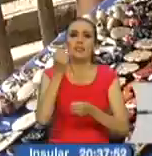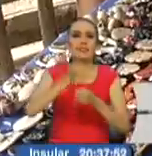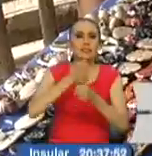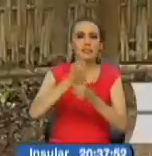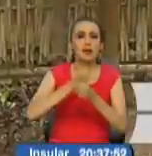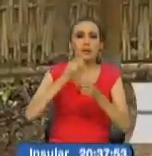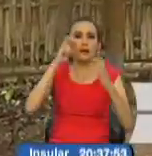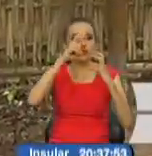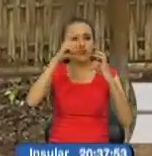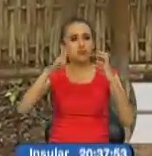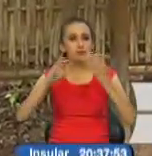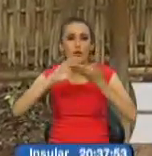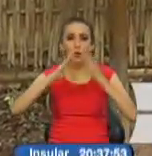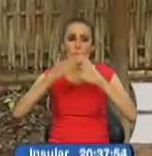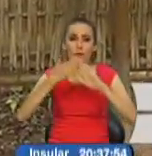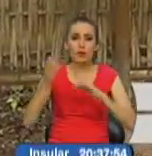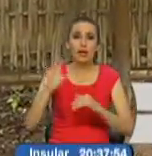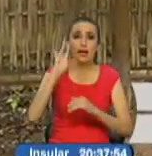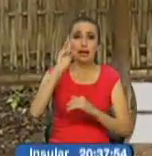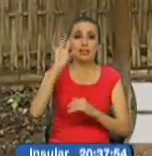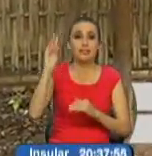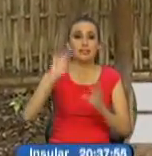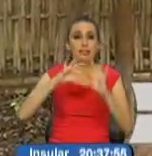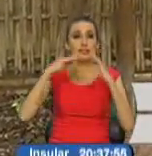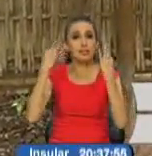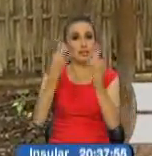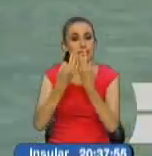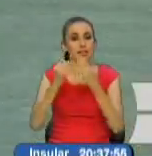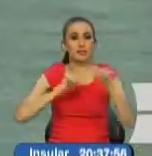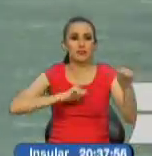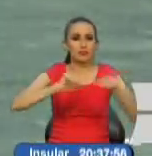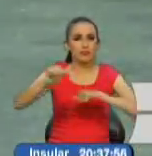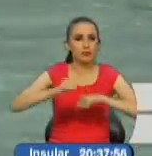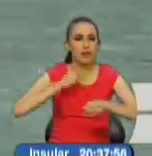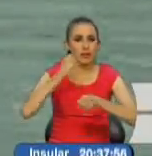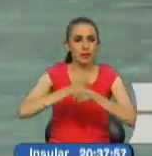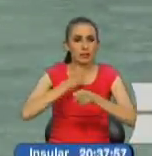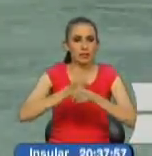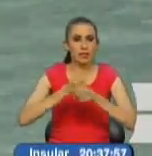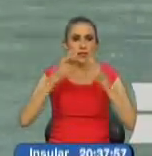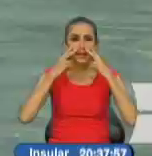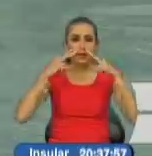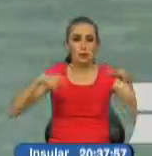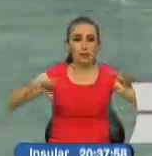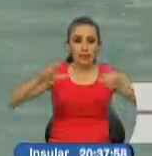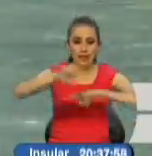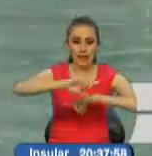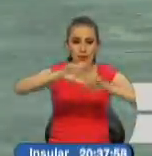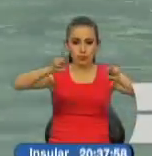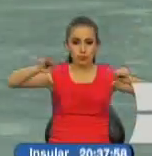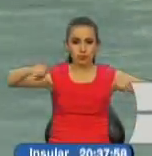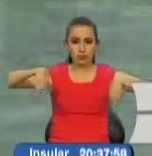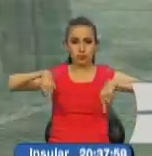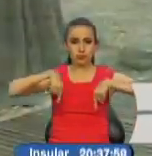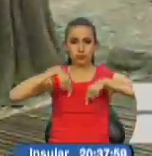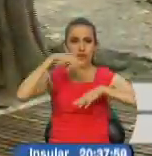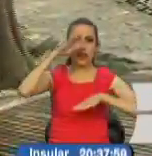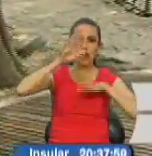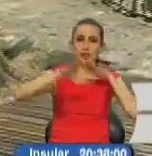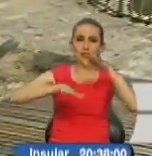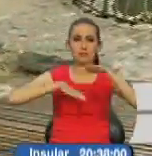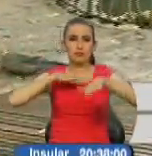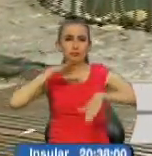comunitario. Son 77 familias que administran este complejo, cuyo atractivo principal es la laguna de agua sulfurosa.